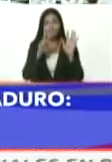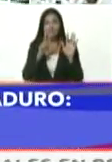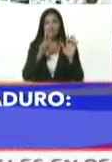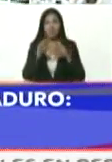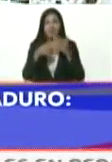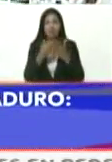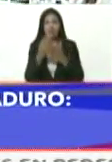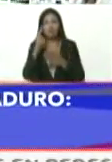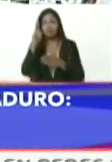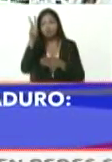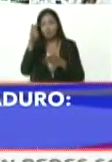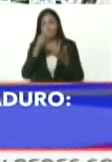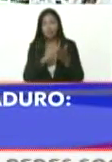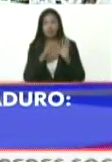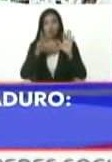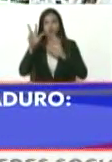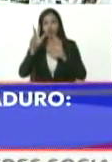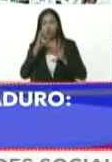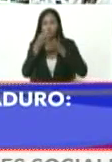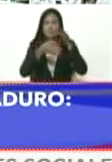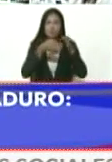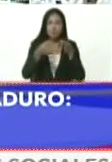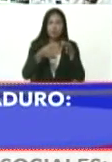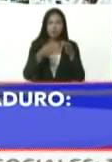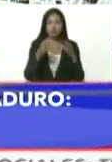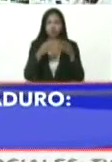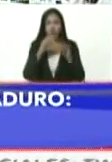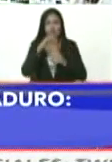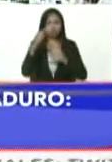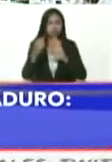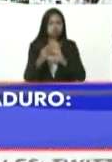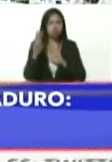mucho del 2021.